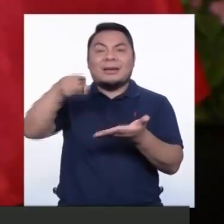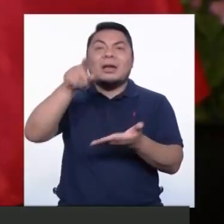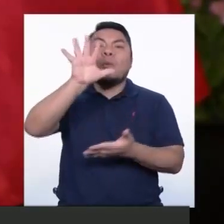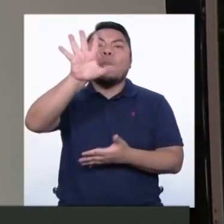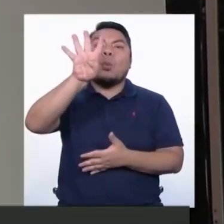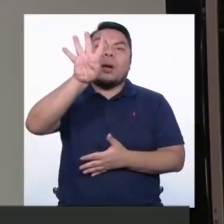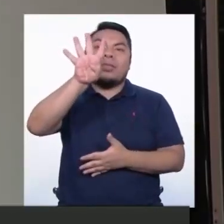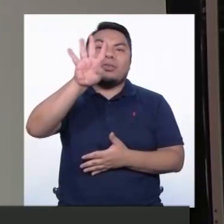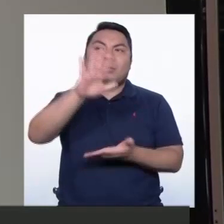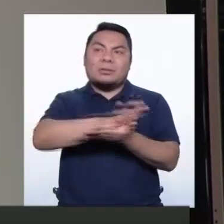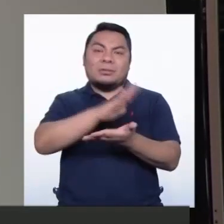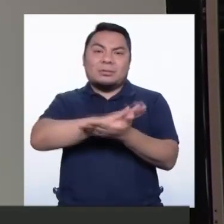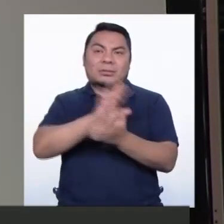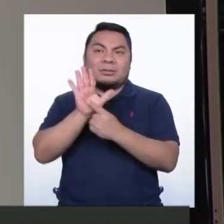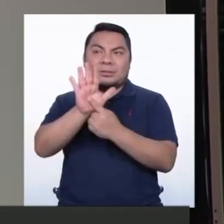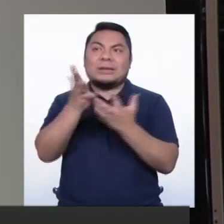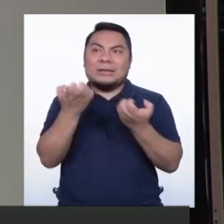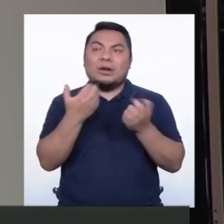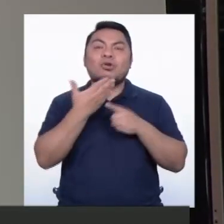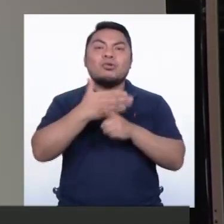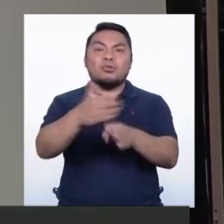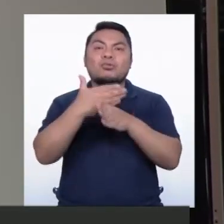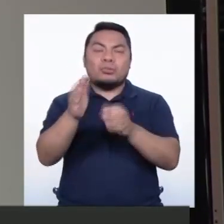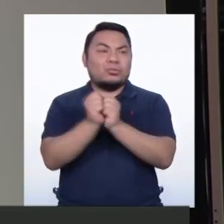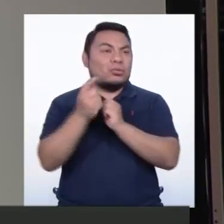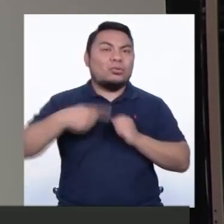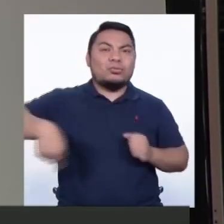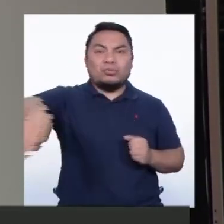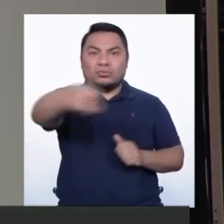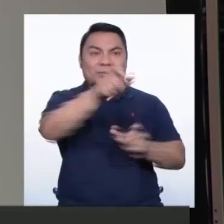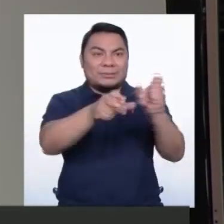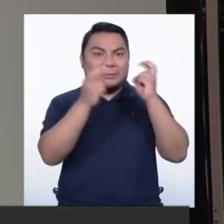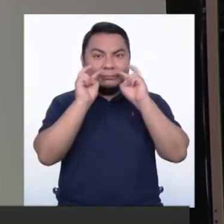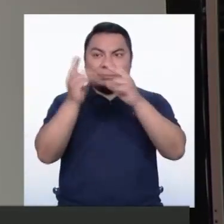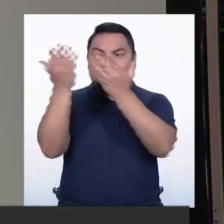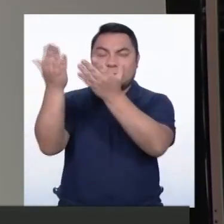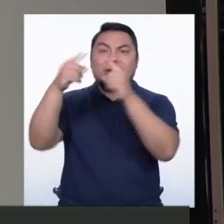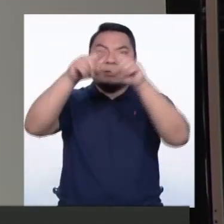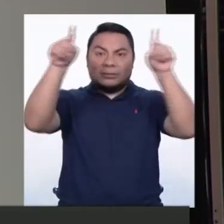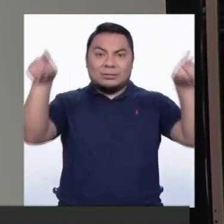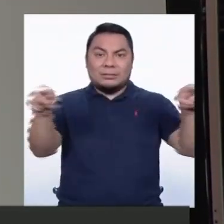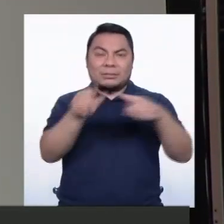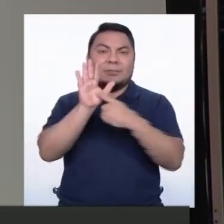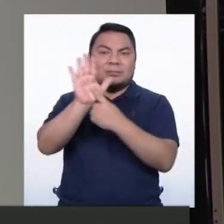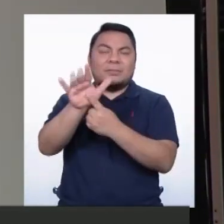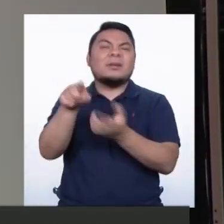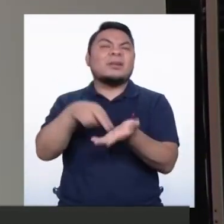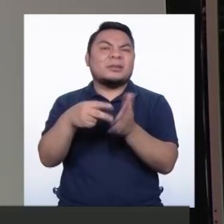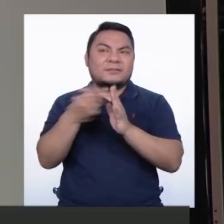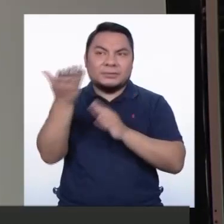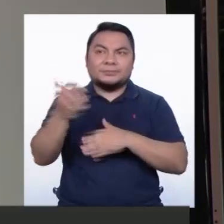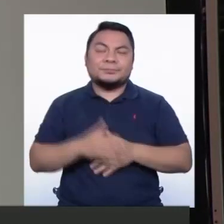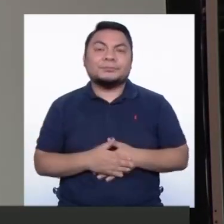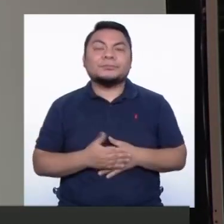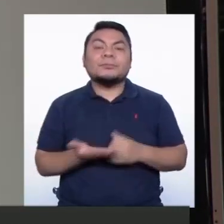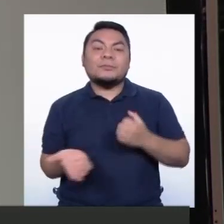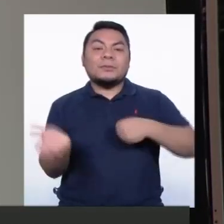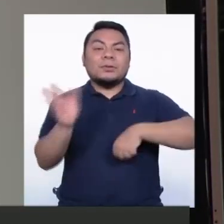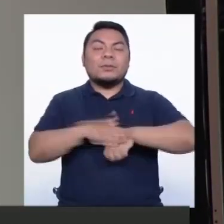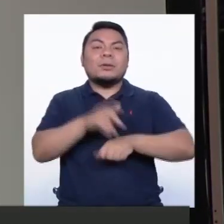láminas que quisiéramos compartir con toda la población se refiere a lo siguiente, ¿no? Sobre los casos